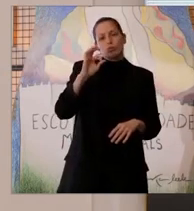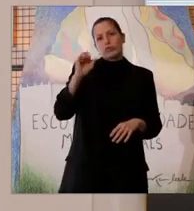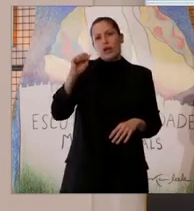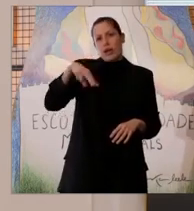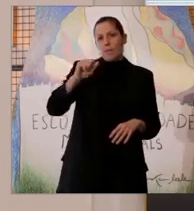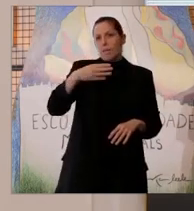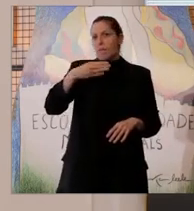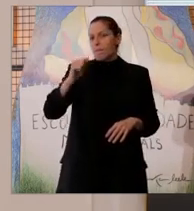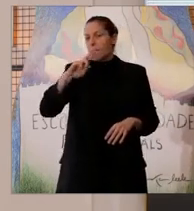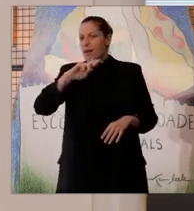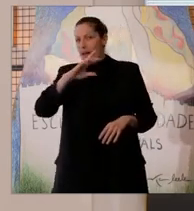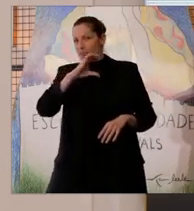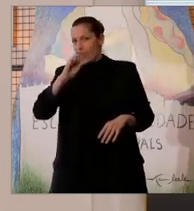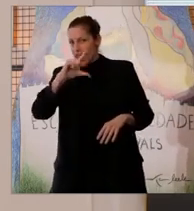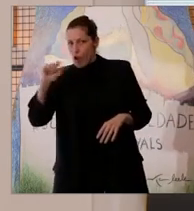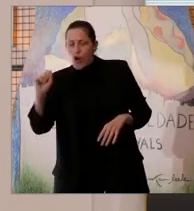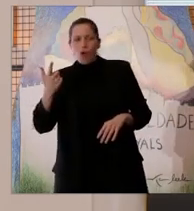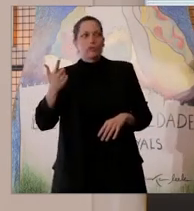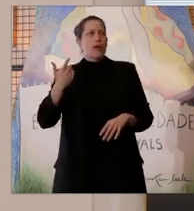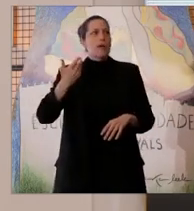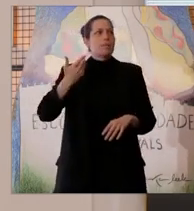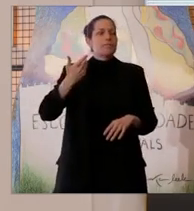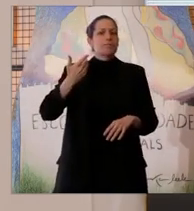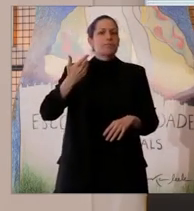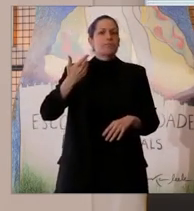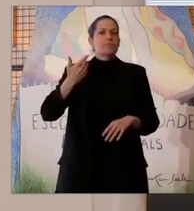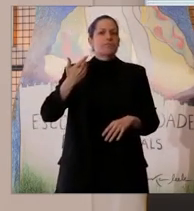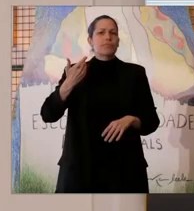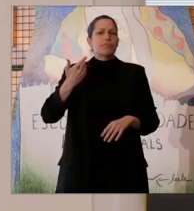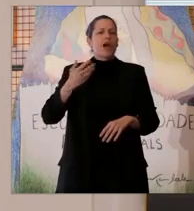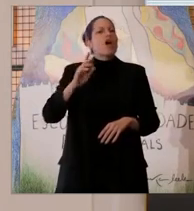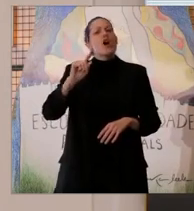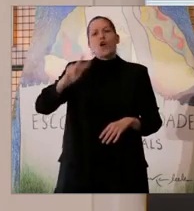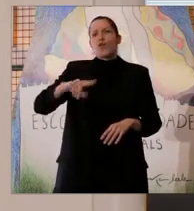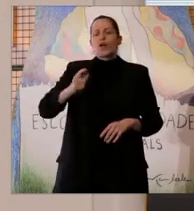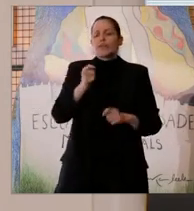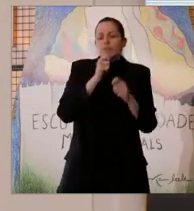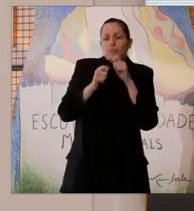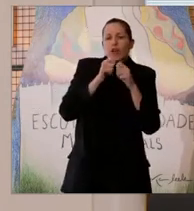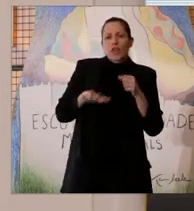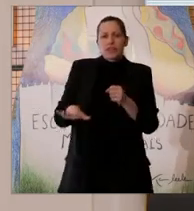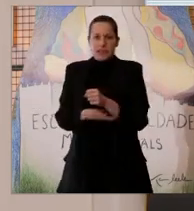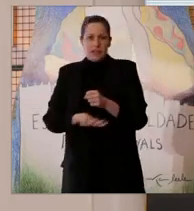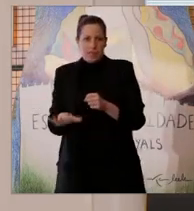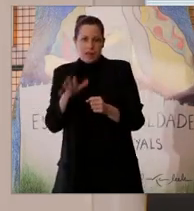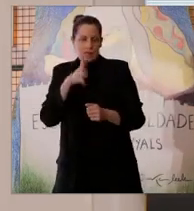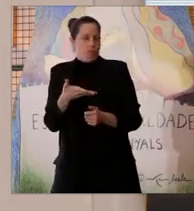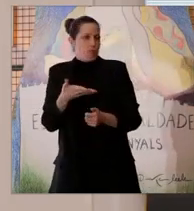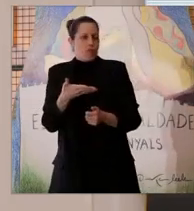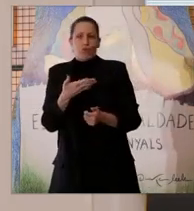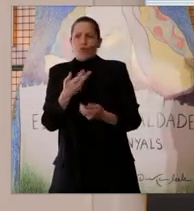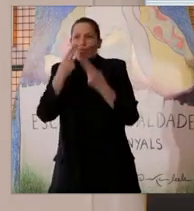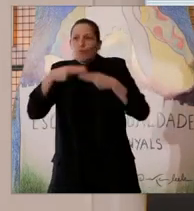de la sociedad que por supuesto no son las periodistas de base porque a nosotras además nadie nos conoce pero a las grandes